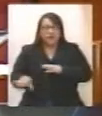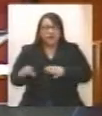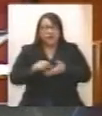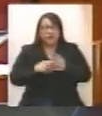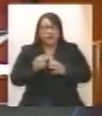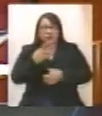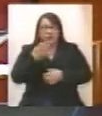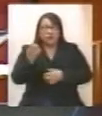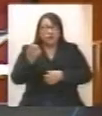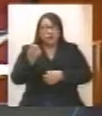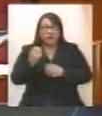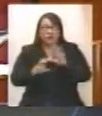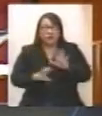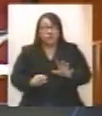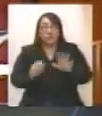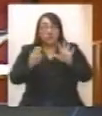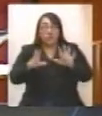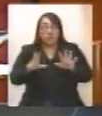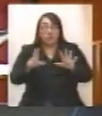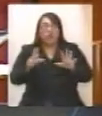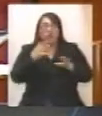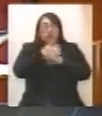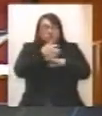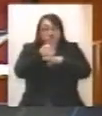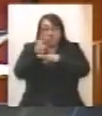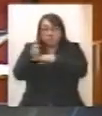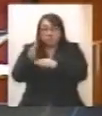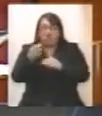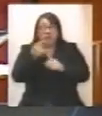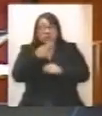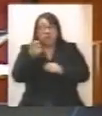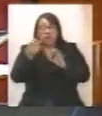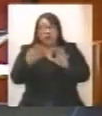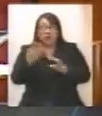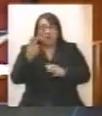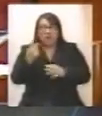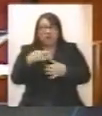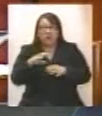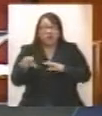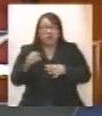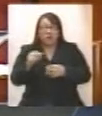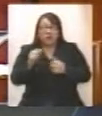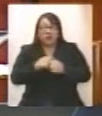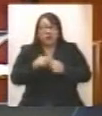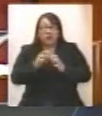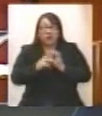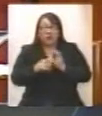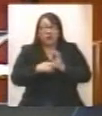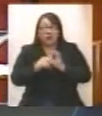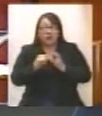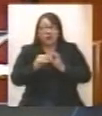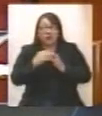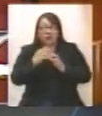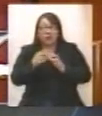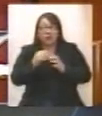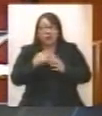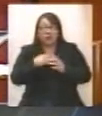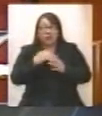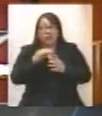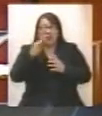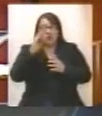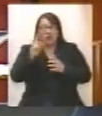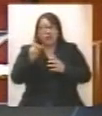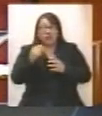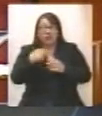realizado 408 megaoperativos, 192 ejecutados por regiones y frentes policiales